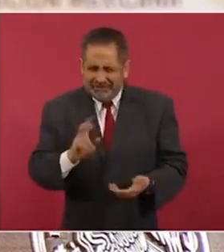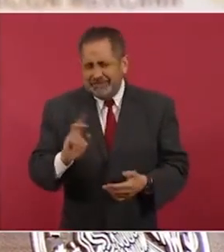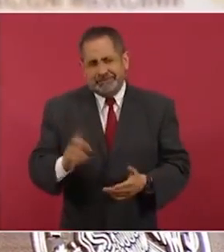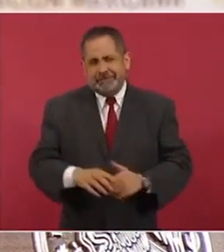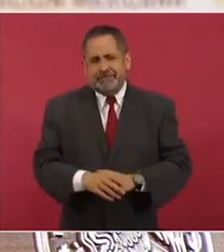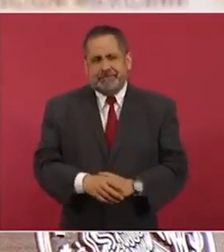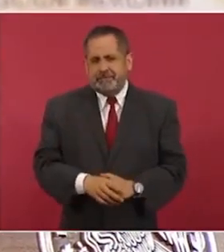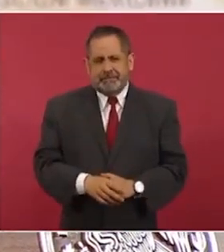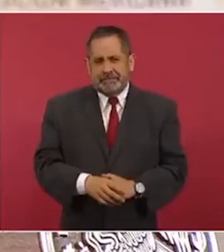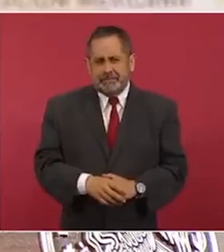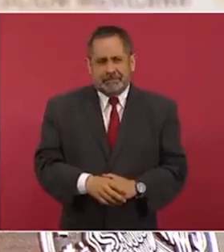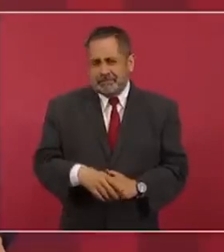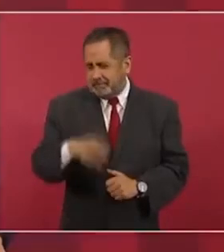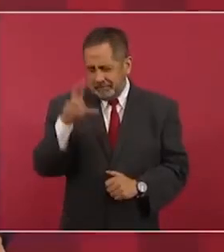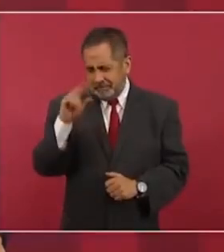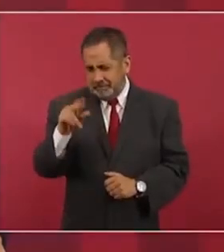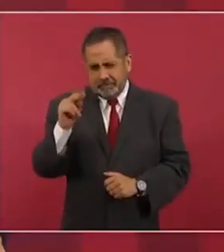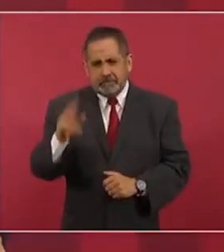no